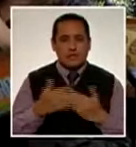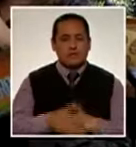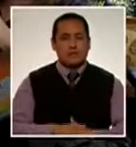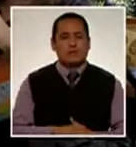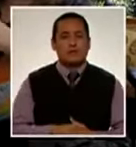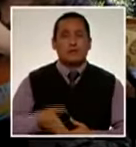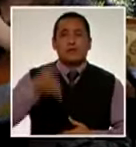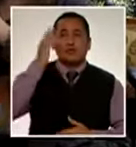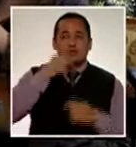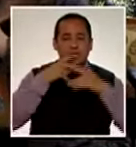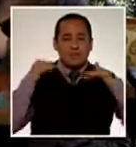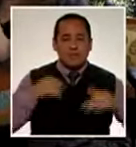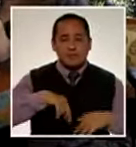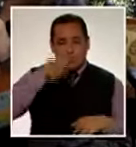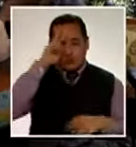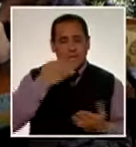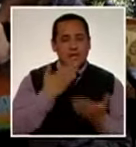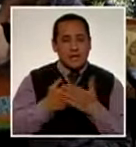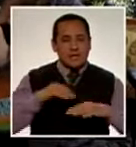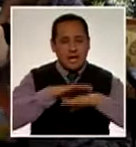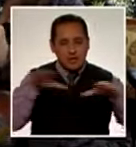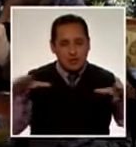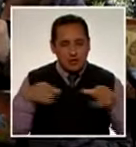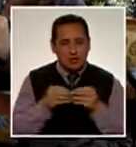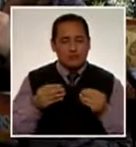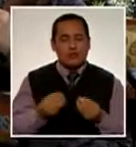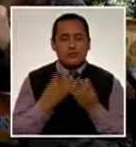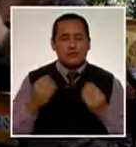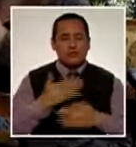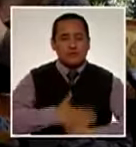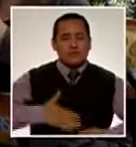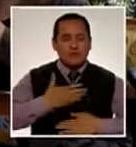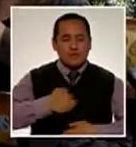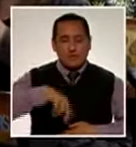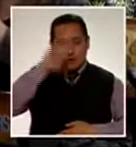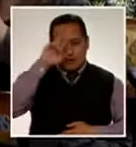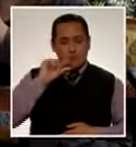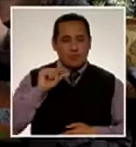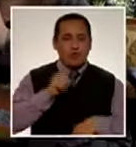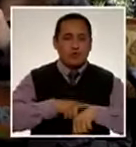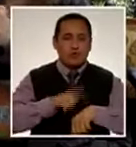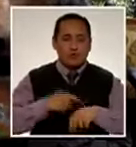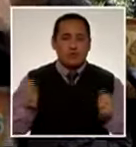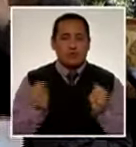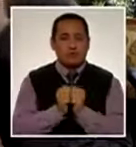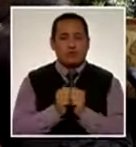gracias. Very much. Dios te bendiga, Perú, y gracias por todos. Y que disfrutes muchísimo de Perú en